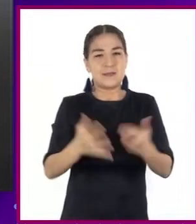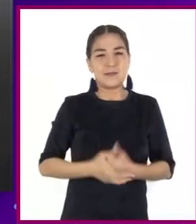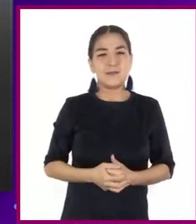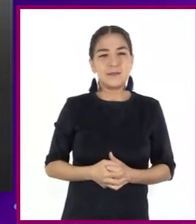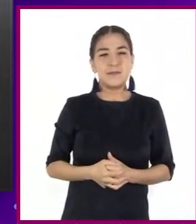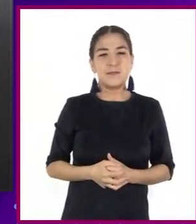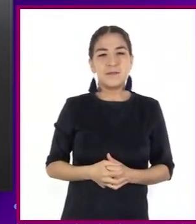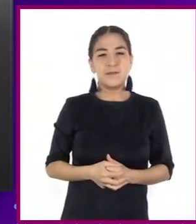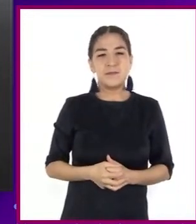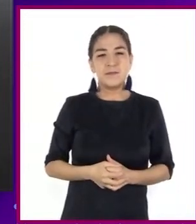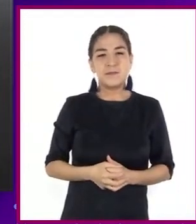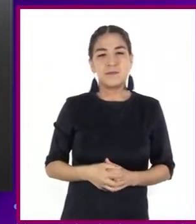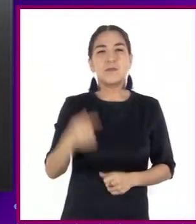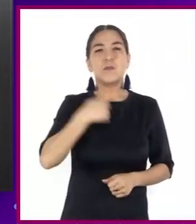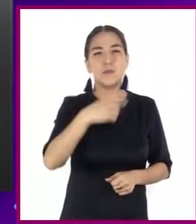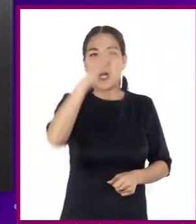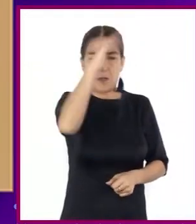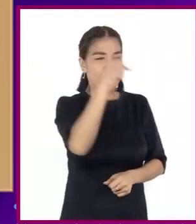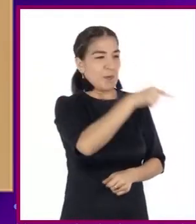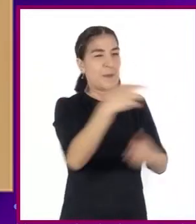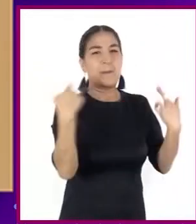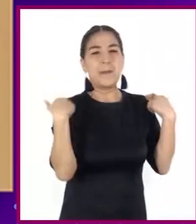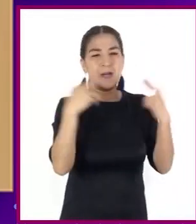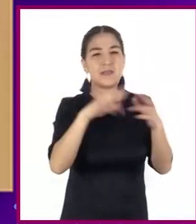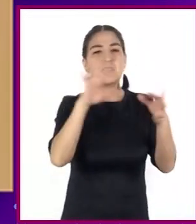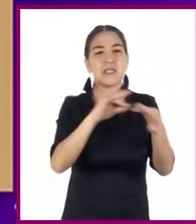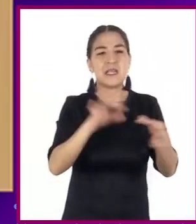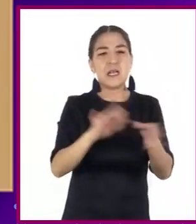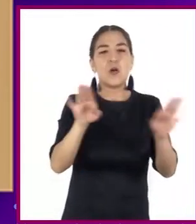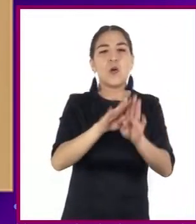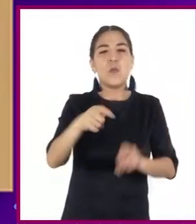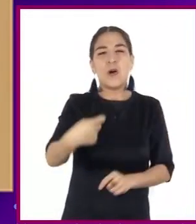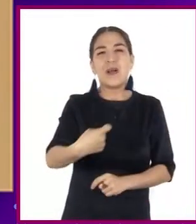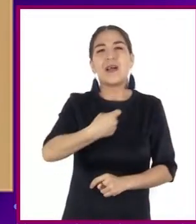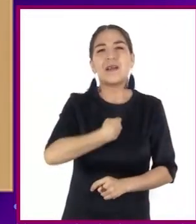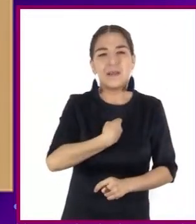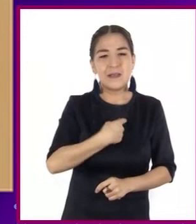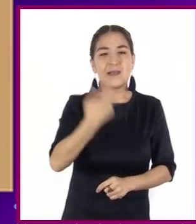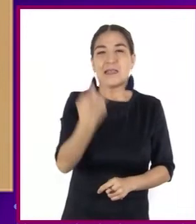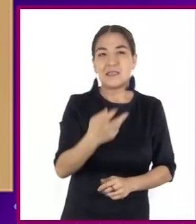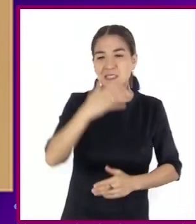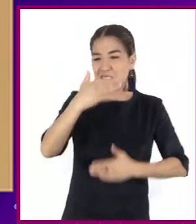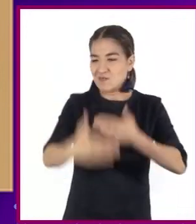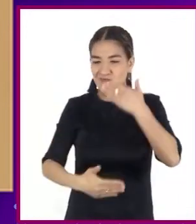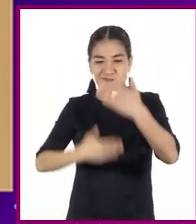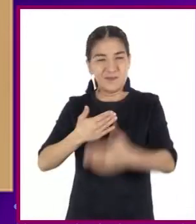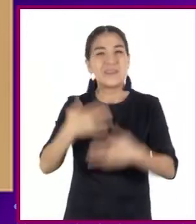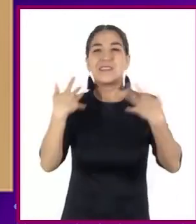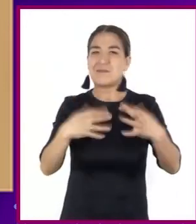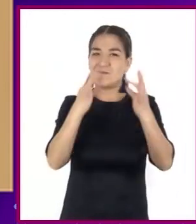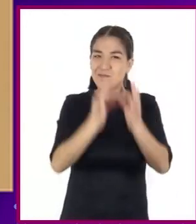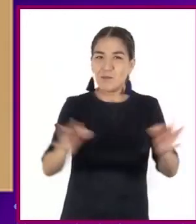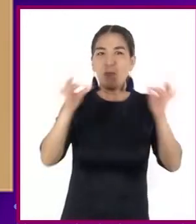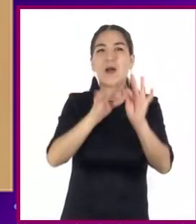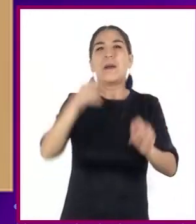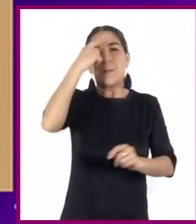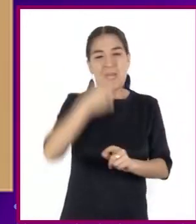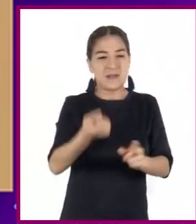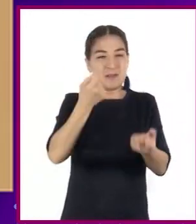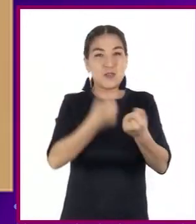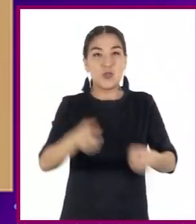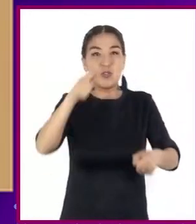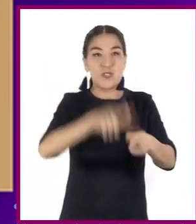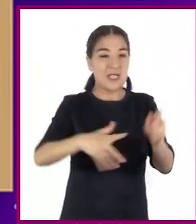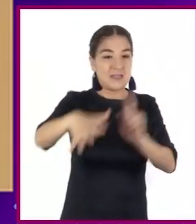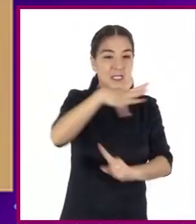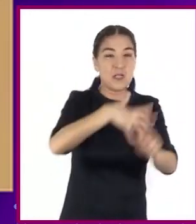Que en acuerdo con lo que dice la maestra, la identidad es un proceso muy importante dentro de la socialización. Sin identidad